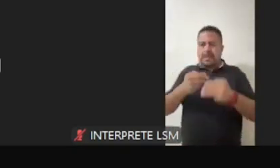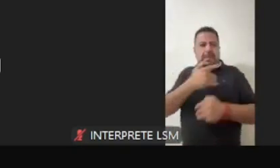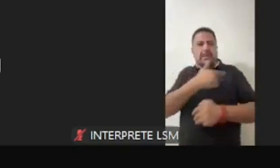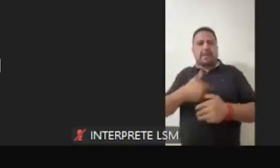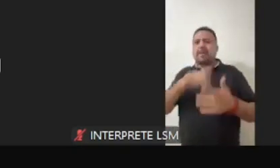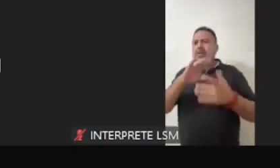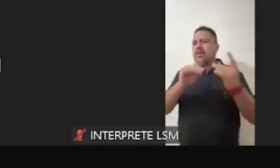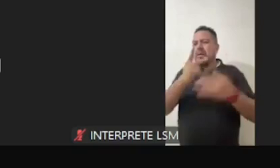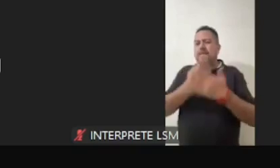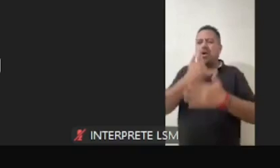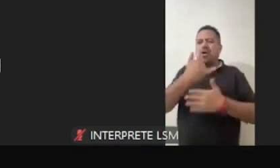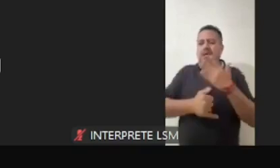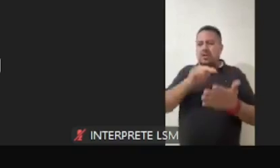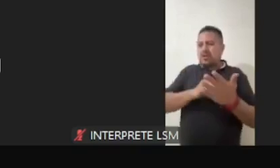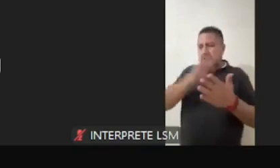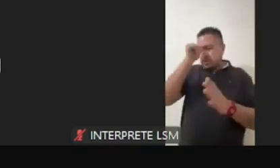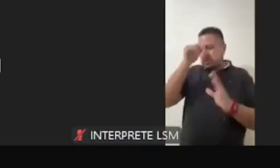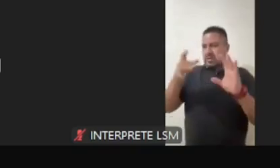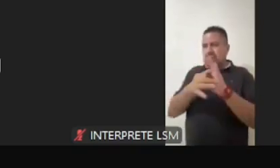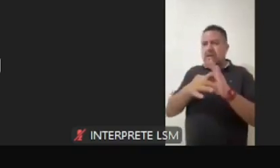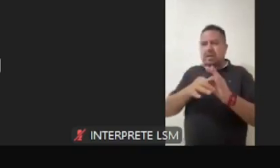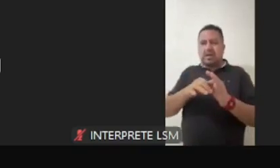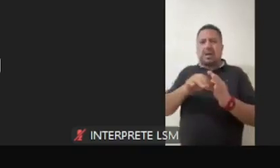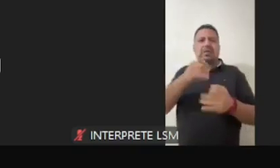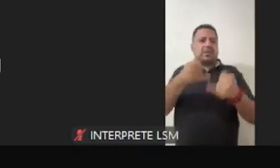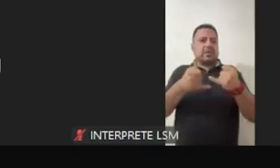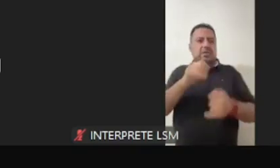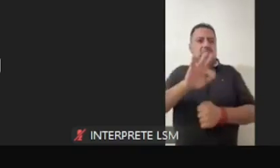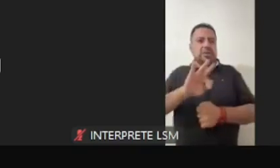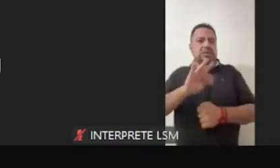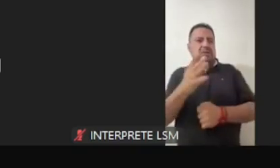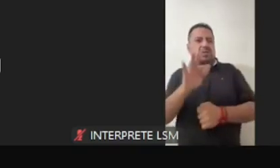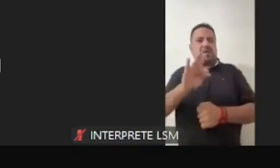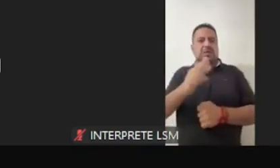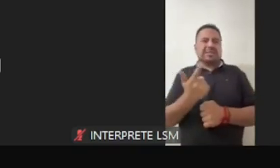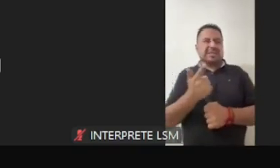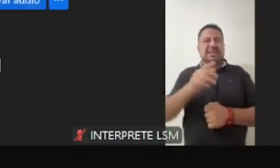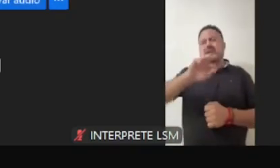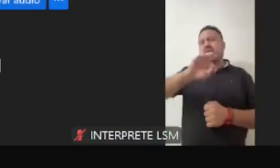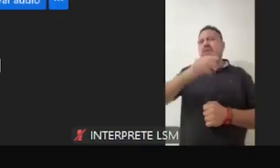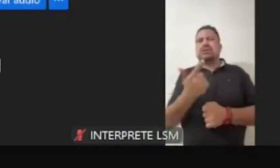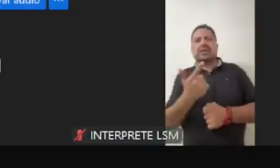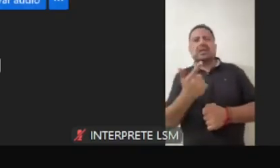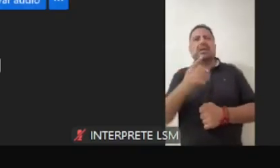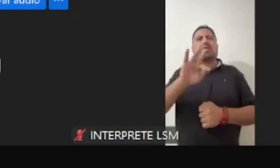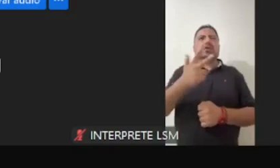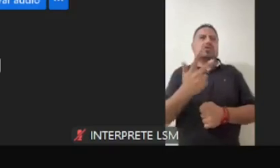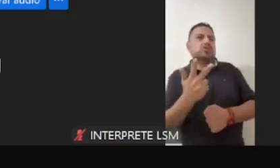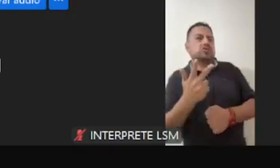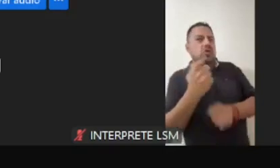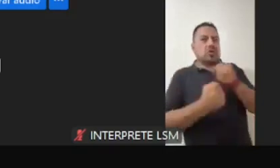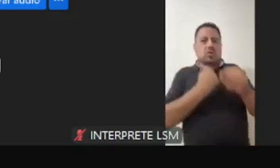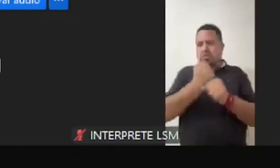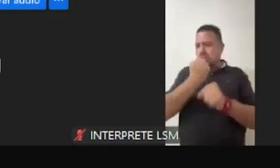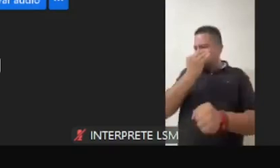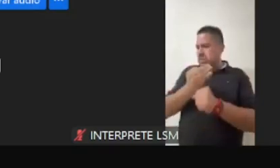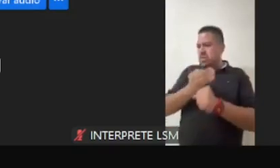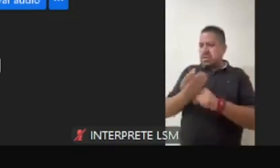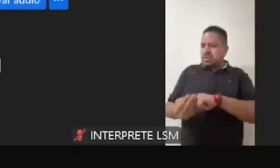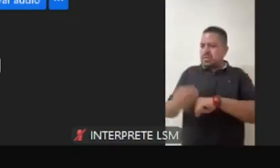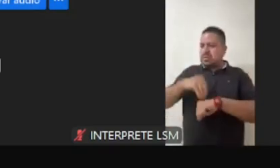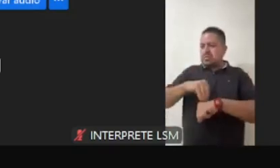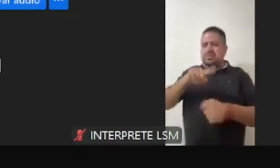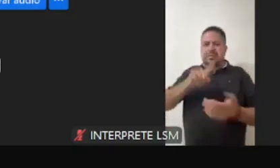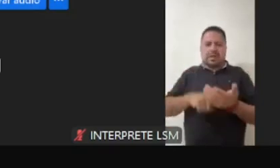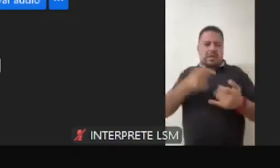los proyectos del aud convenio tribunal 45 43 47 44 y 48 de este año promovidos por el